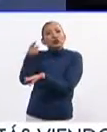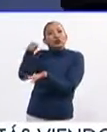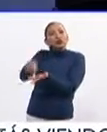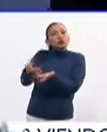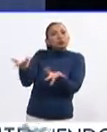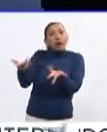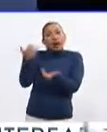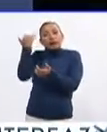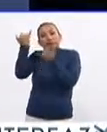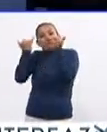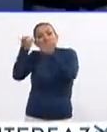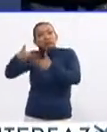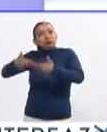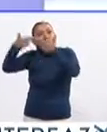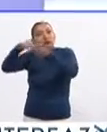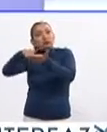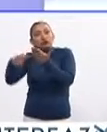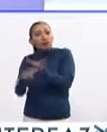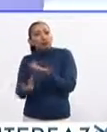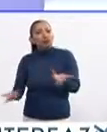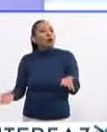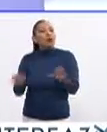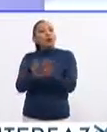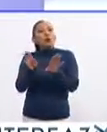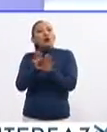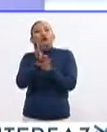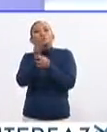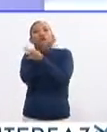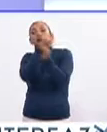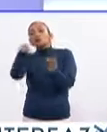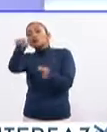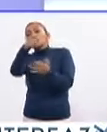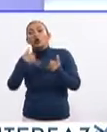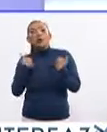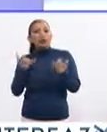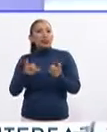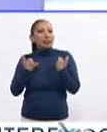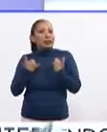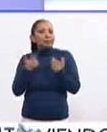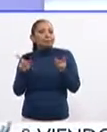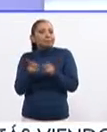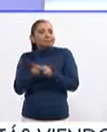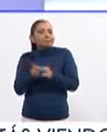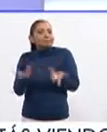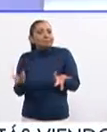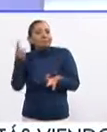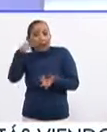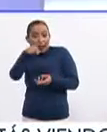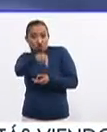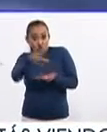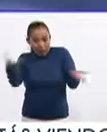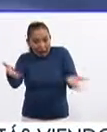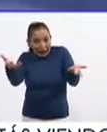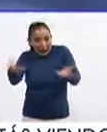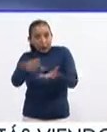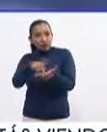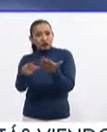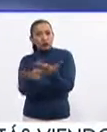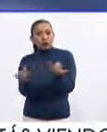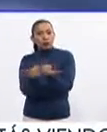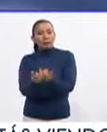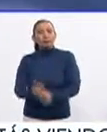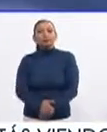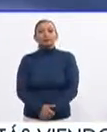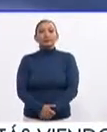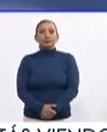ti para poder emprender este tipo de proyectos? ¿Y cuál es el mensaje que le das de forma breve a los jóvenes para que emprendan proyectos como el